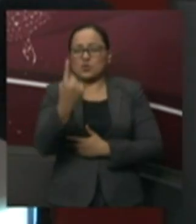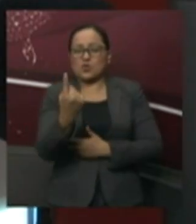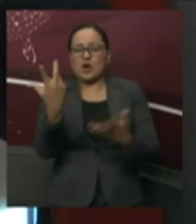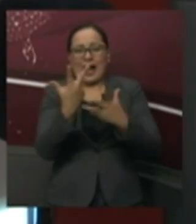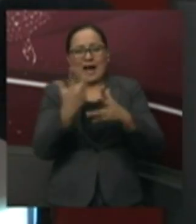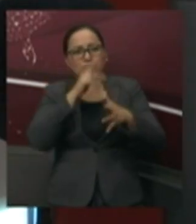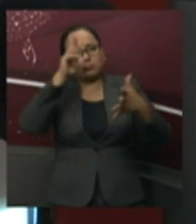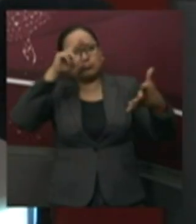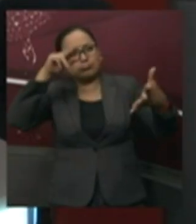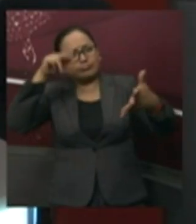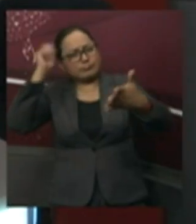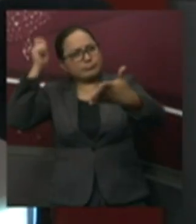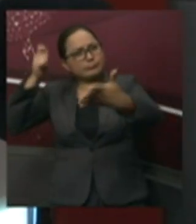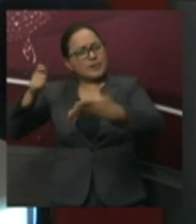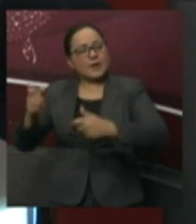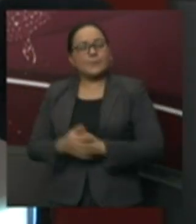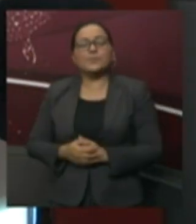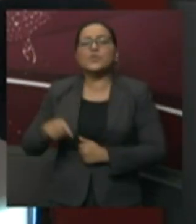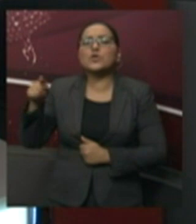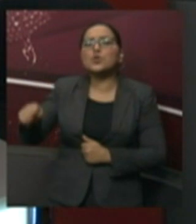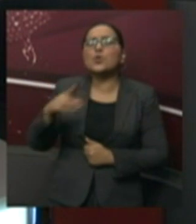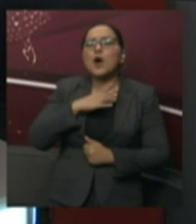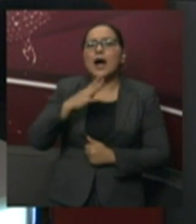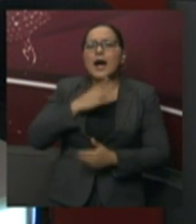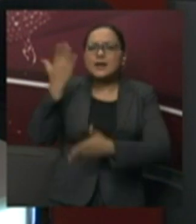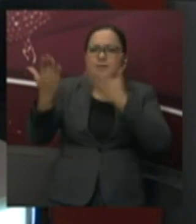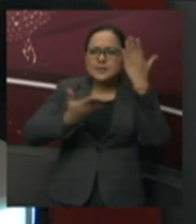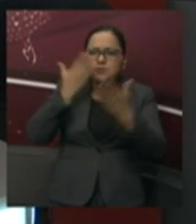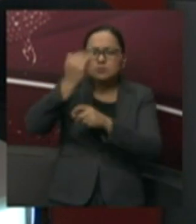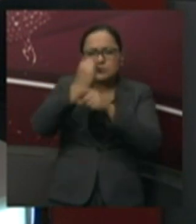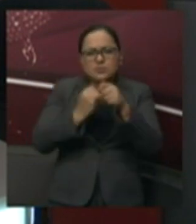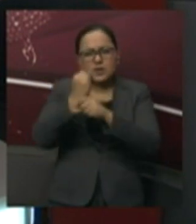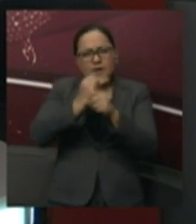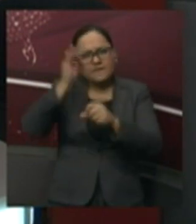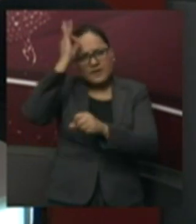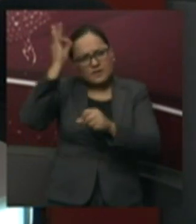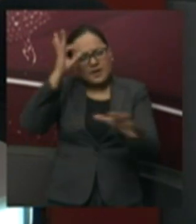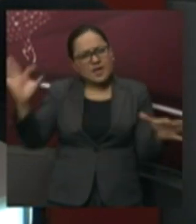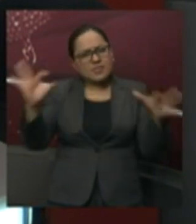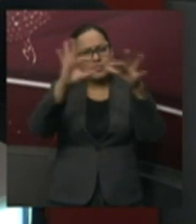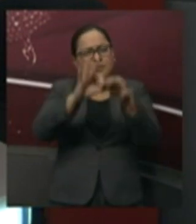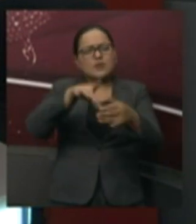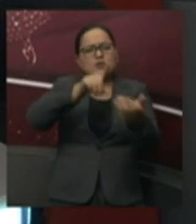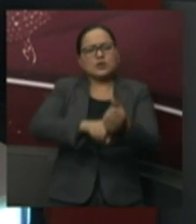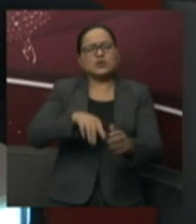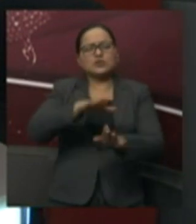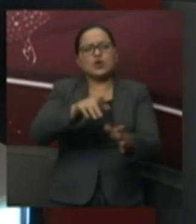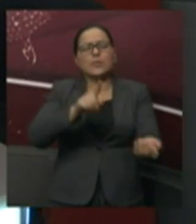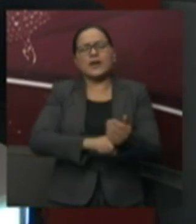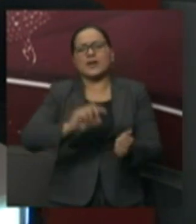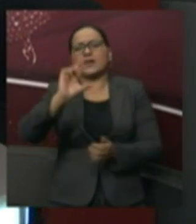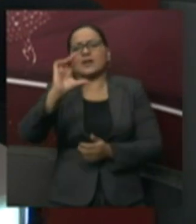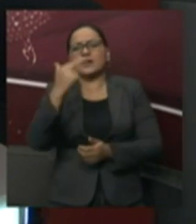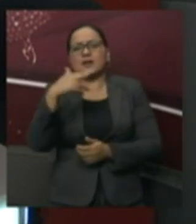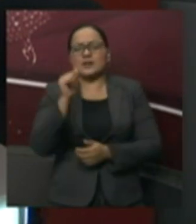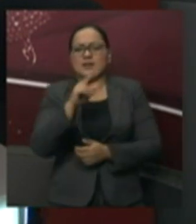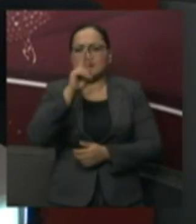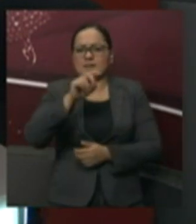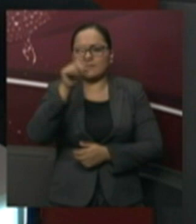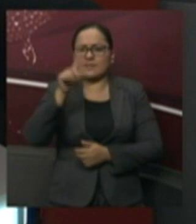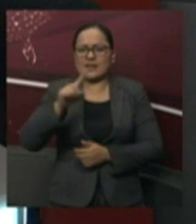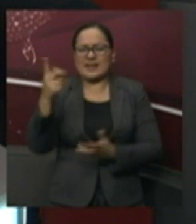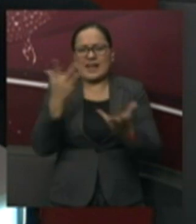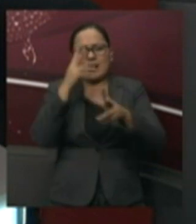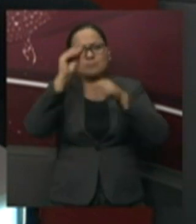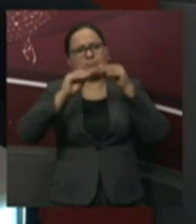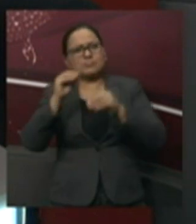historia, que tú que has estudiado el arte, que lo estudias y filosofas alrededor de la obra del artista, qué encontraste respecto